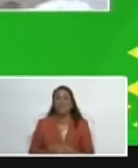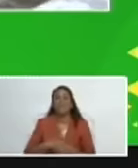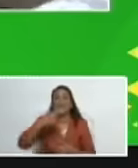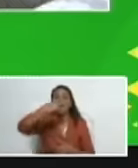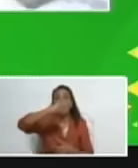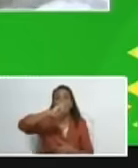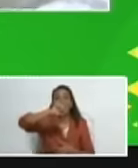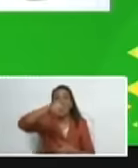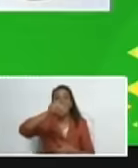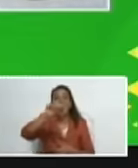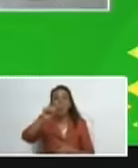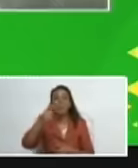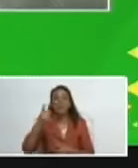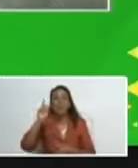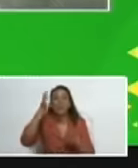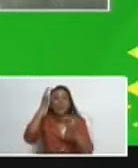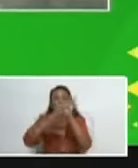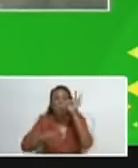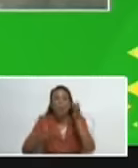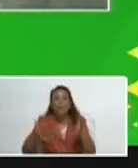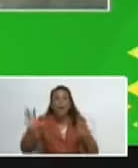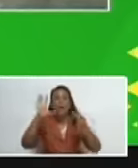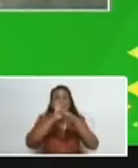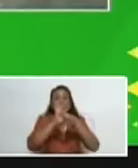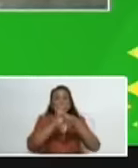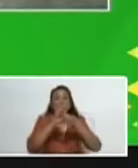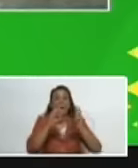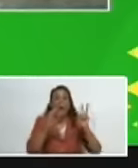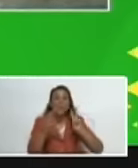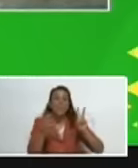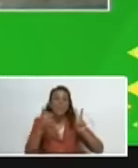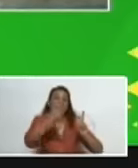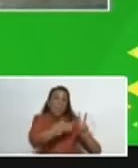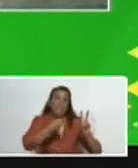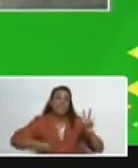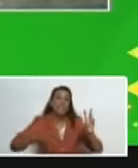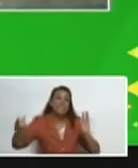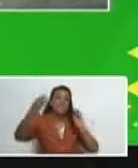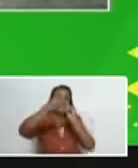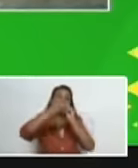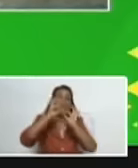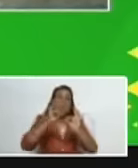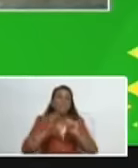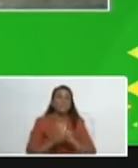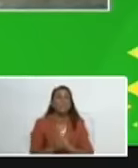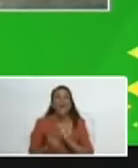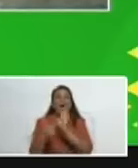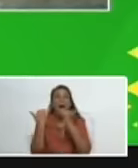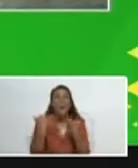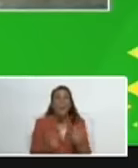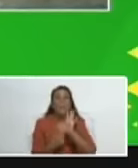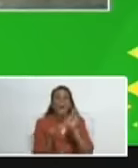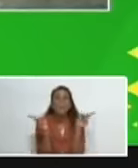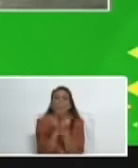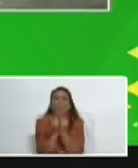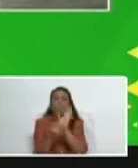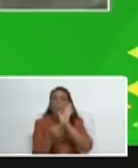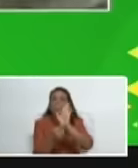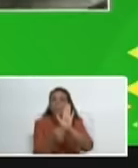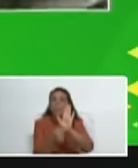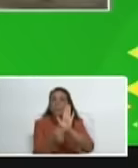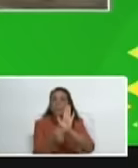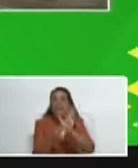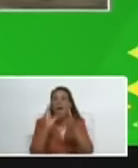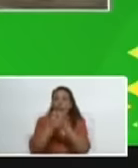pero también nos trae la suerte y nos trae la alianza de nuestro pueblo hermano de China. Y quisiéramos, presidente, mostrarle brevemente, aquí está